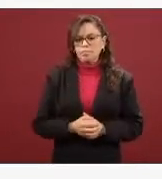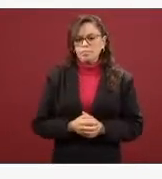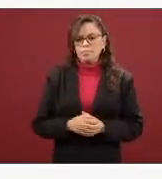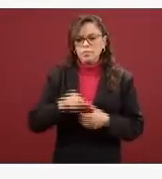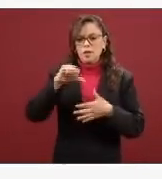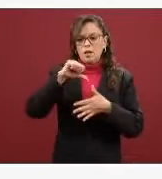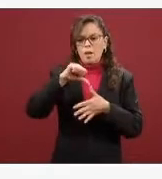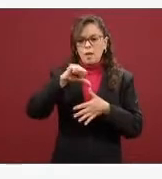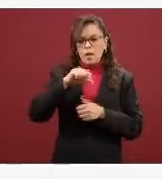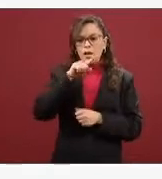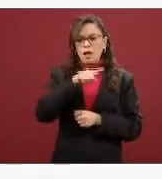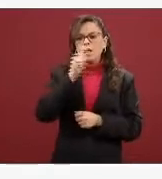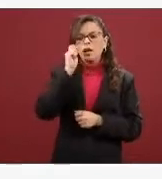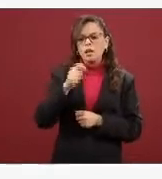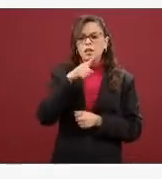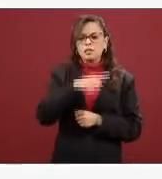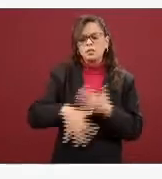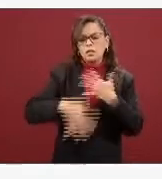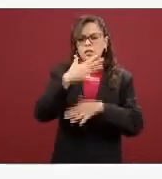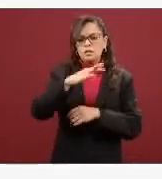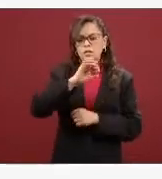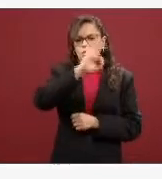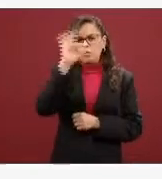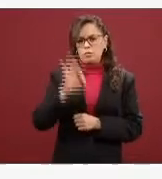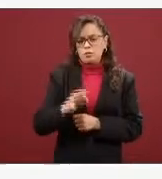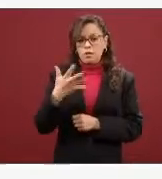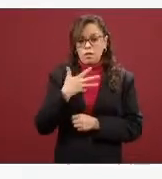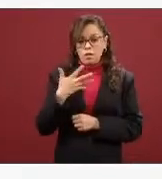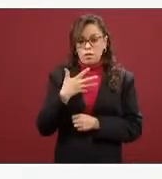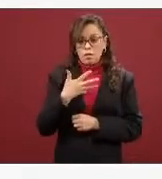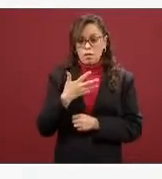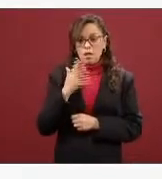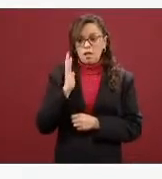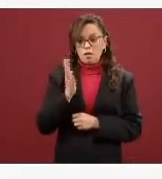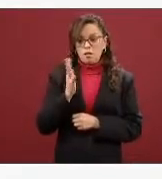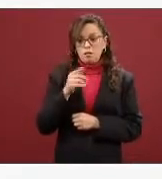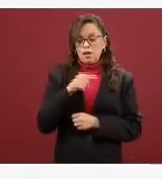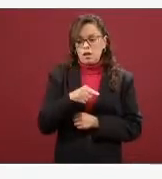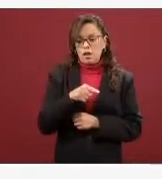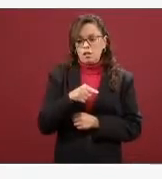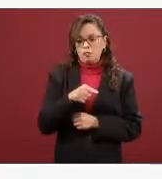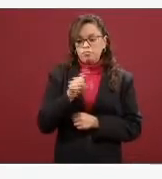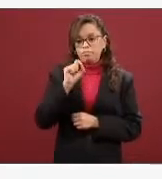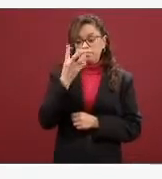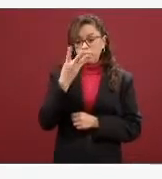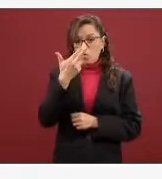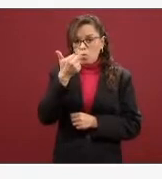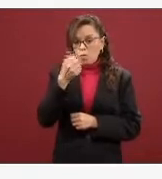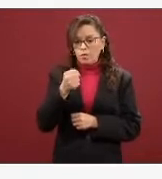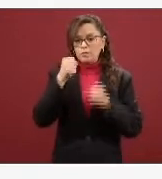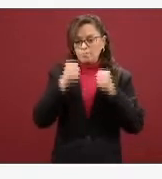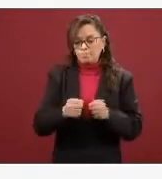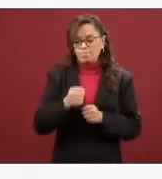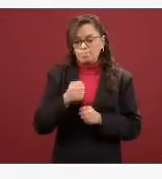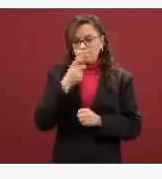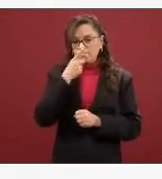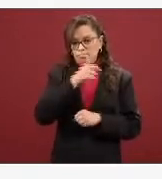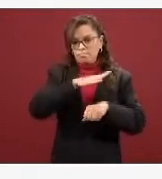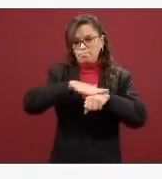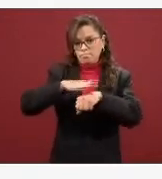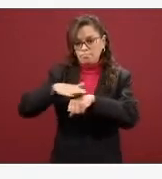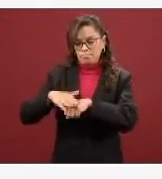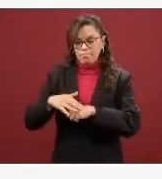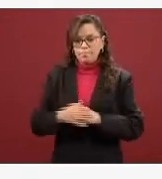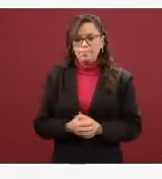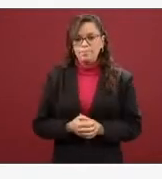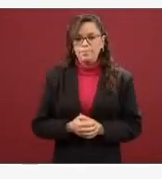el 15% de los casos confirmados en las últimas 24 horas. La mayoría de estos casos